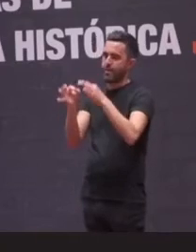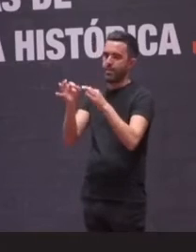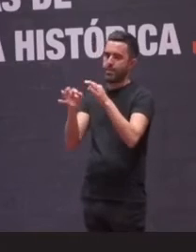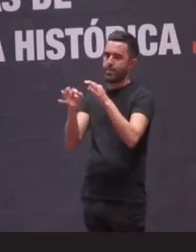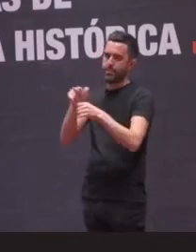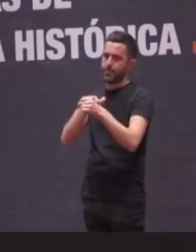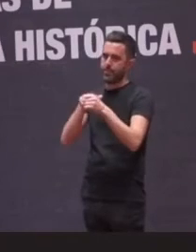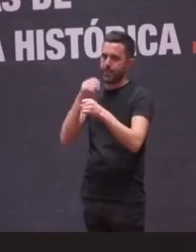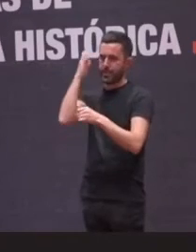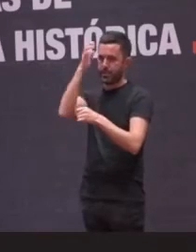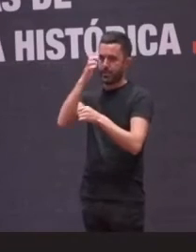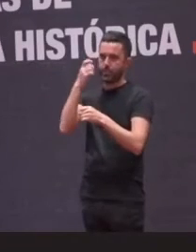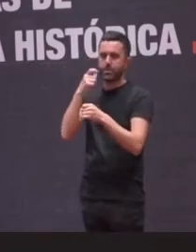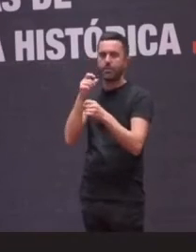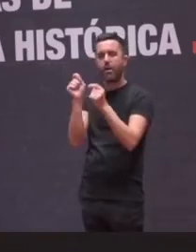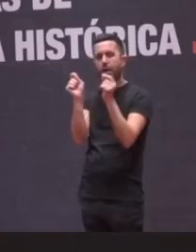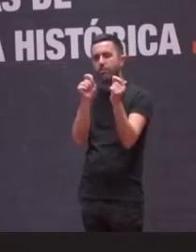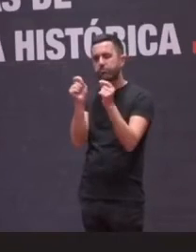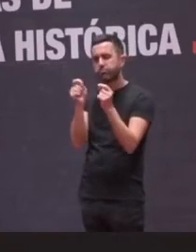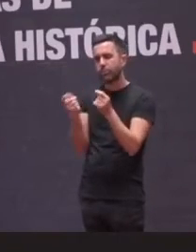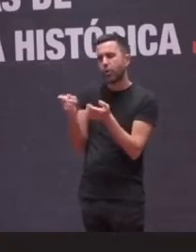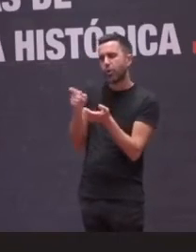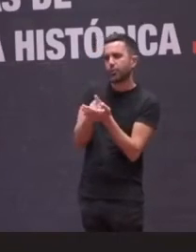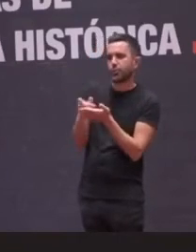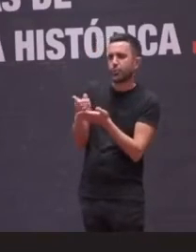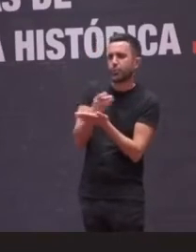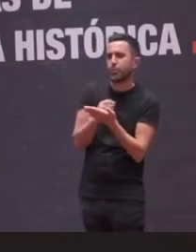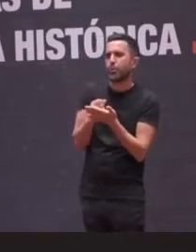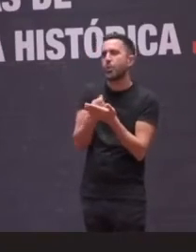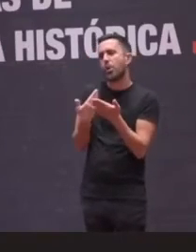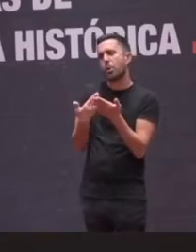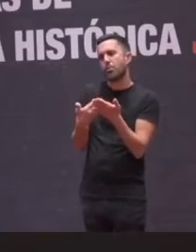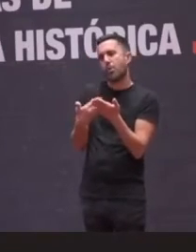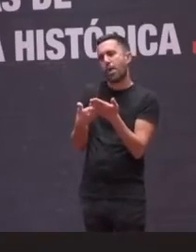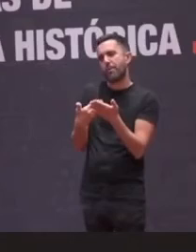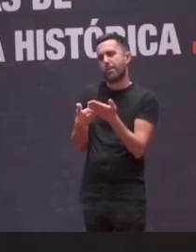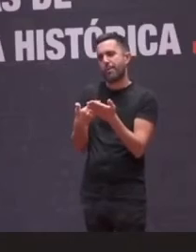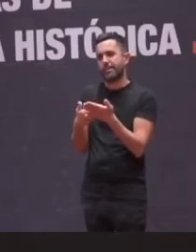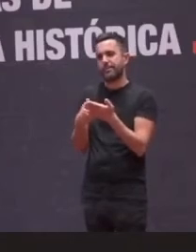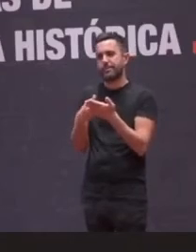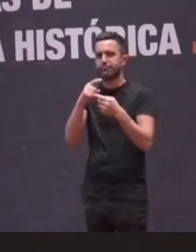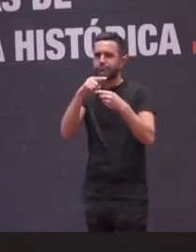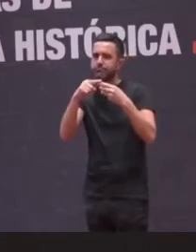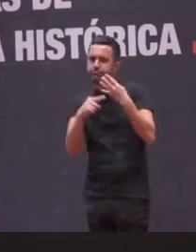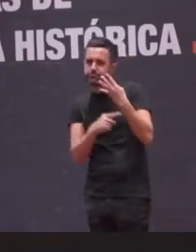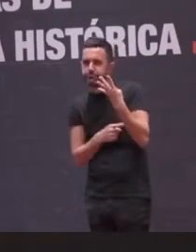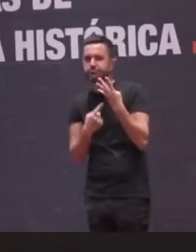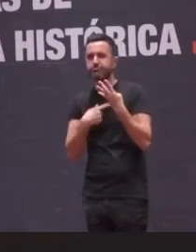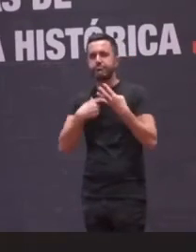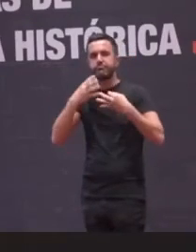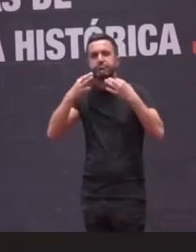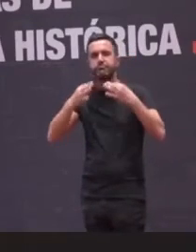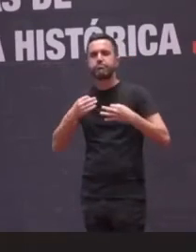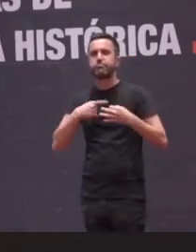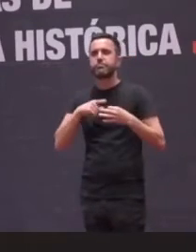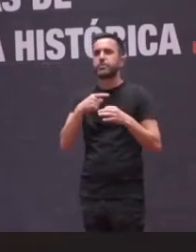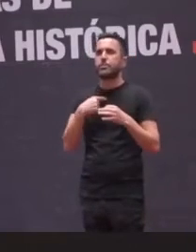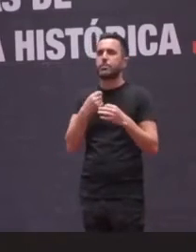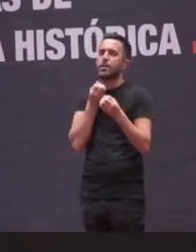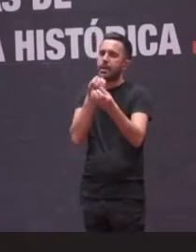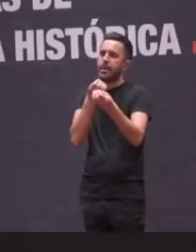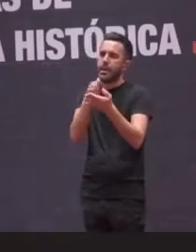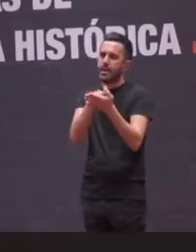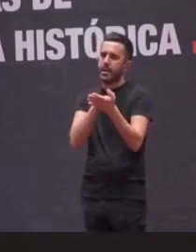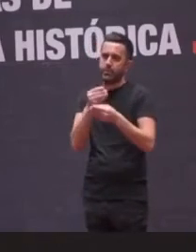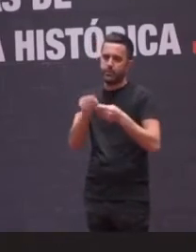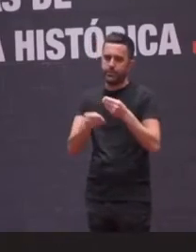a discutir sobre a sentencia. Non tanto as probas acreditadas, sino o relato fáctico e xurídico.